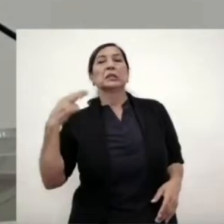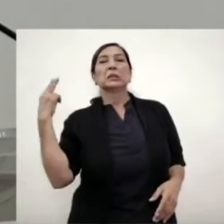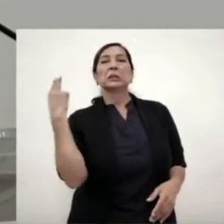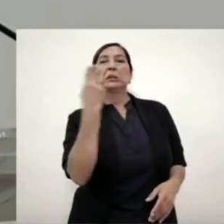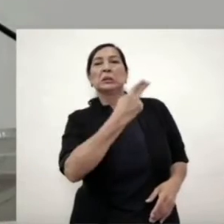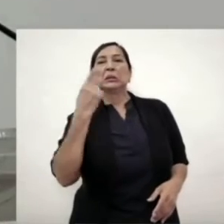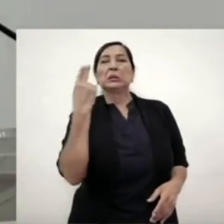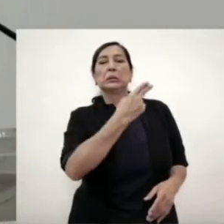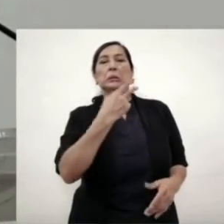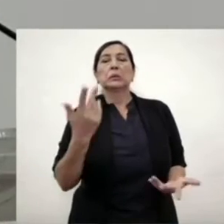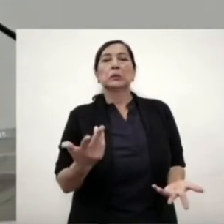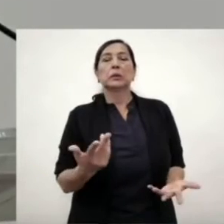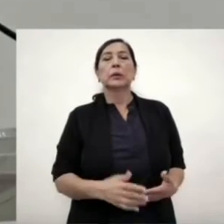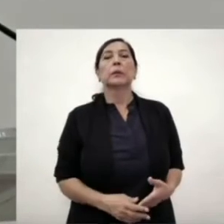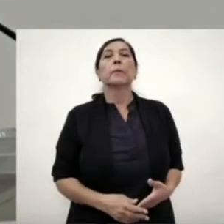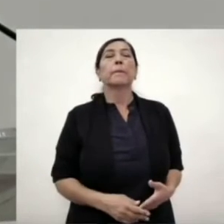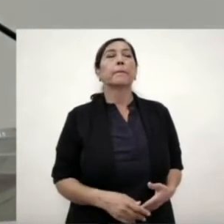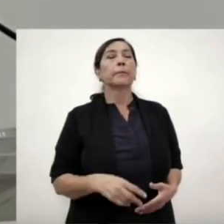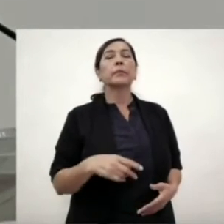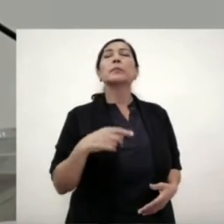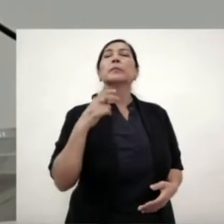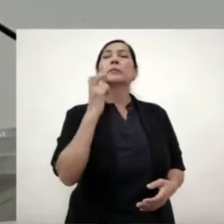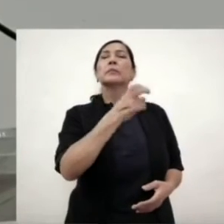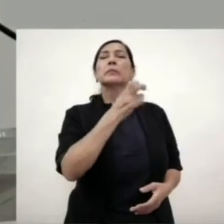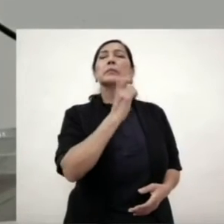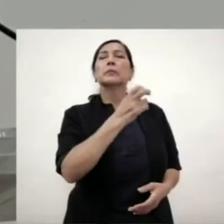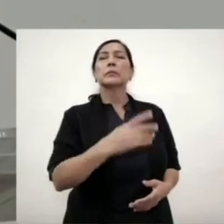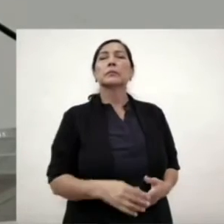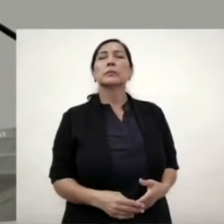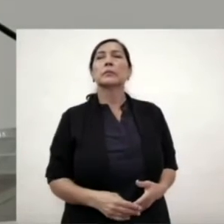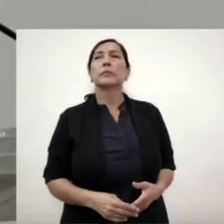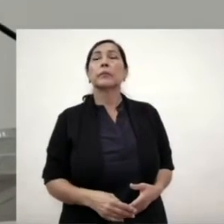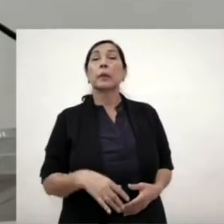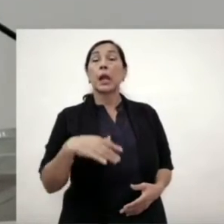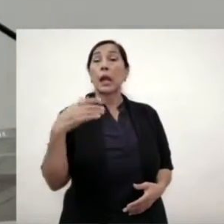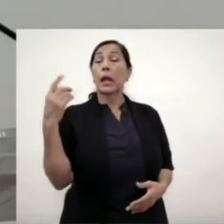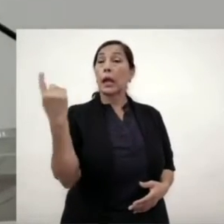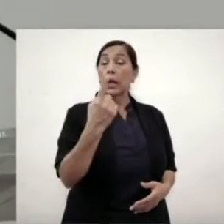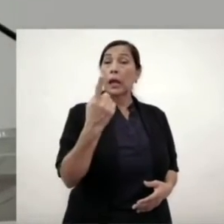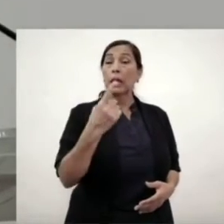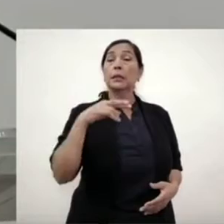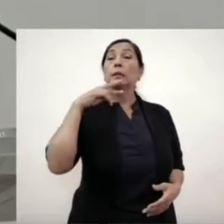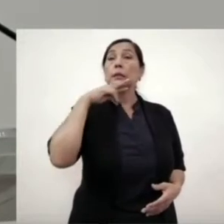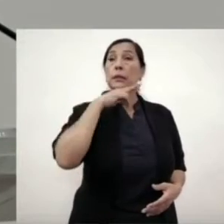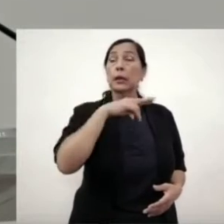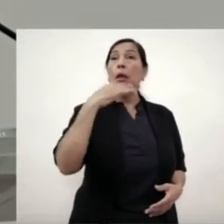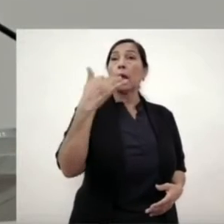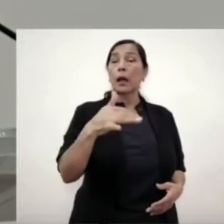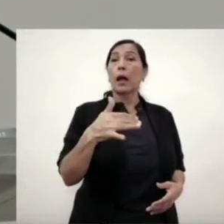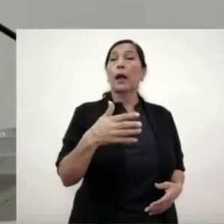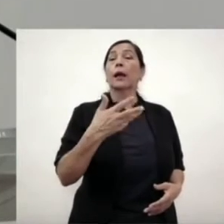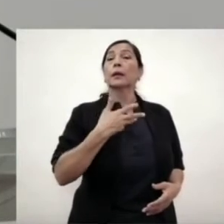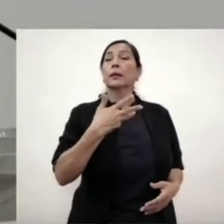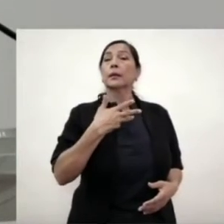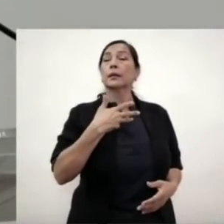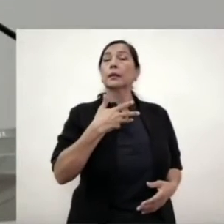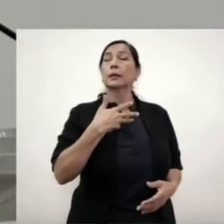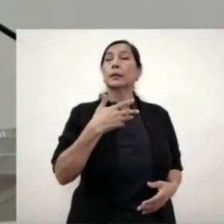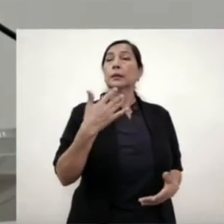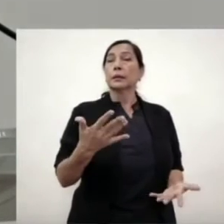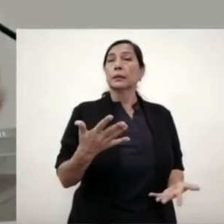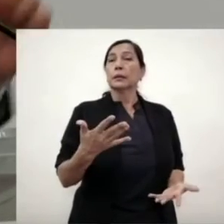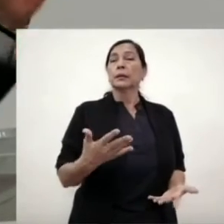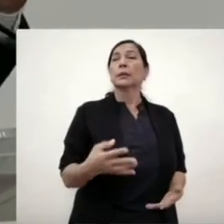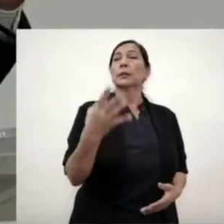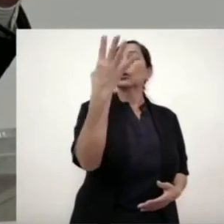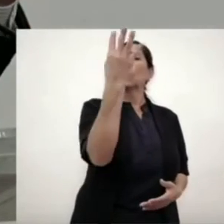significa? Que ya va a contar Zamora con su 911. Va a